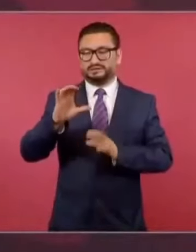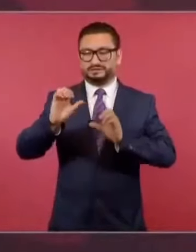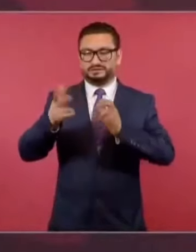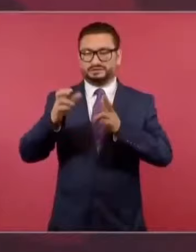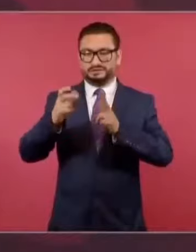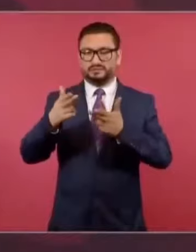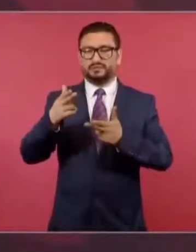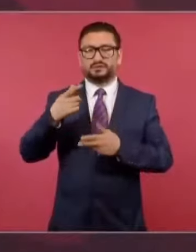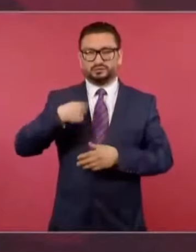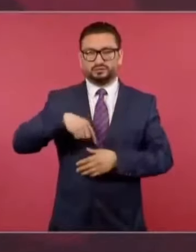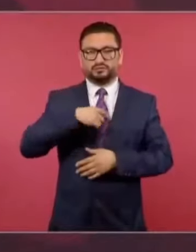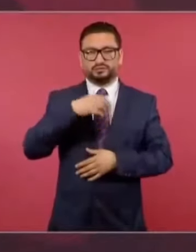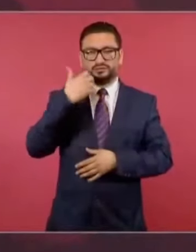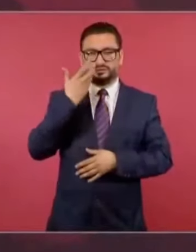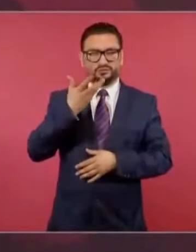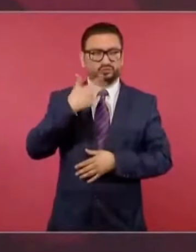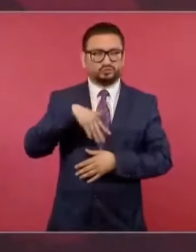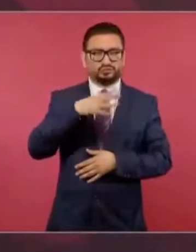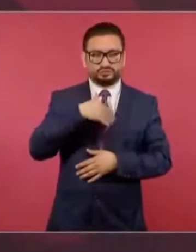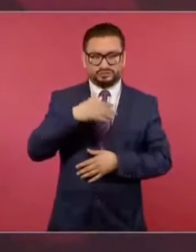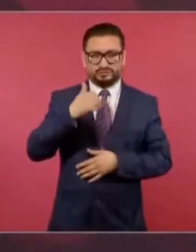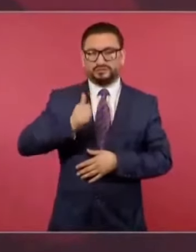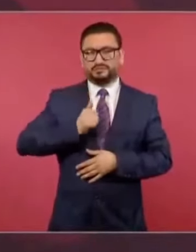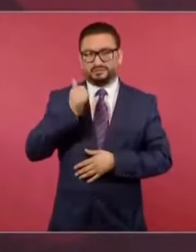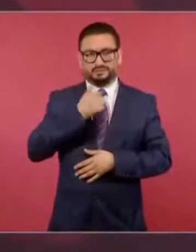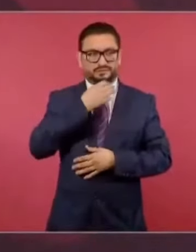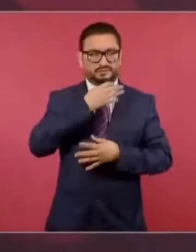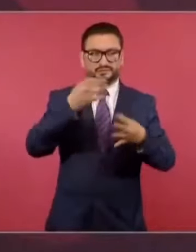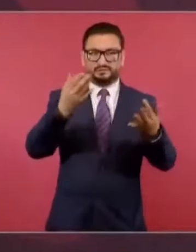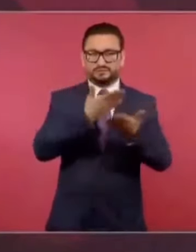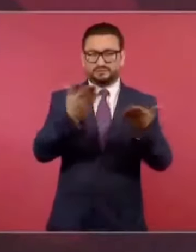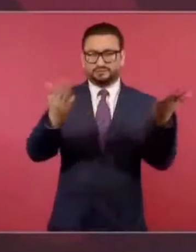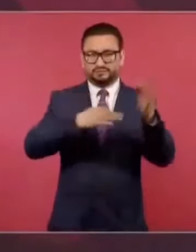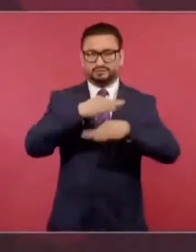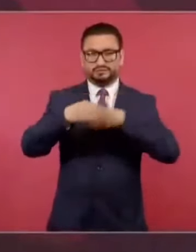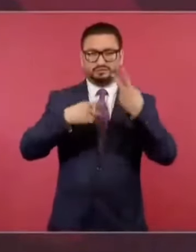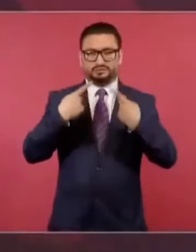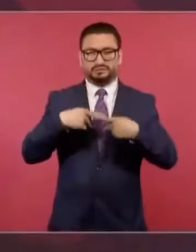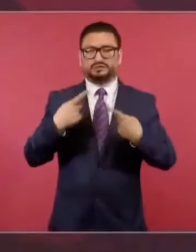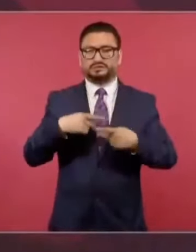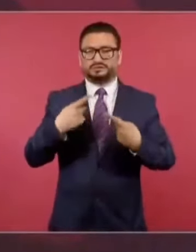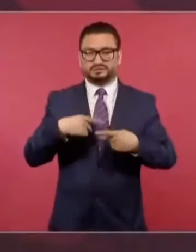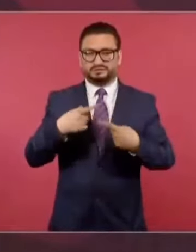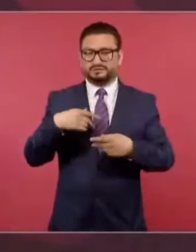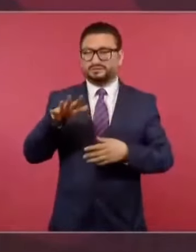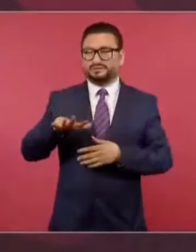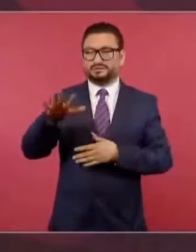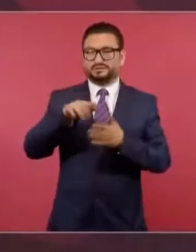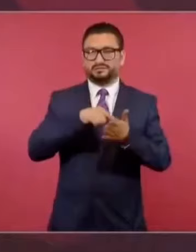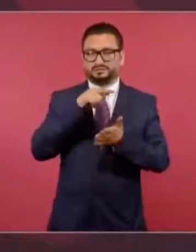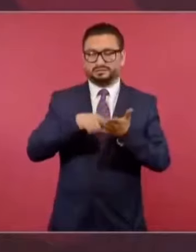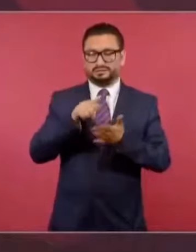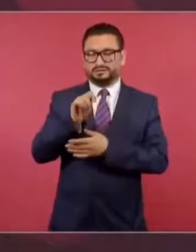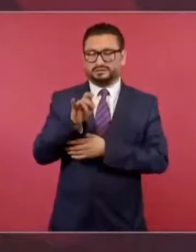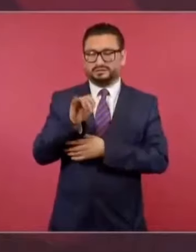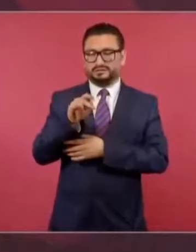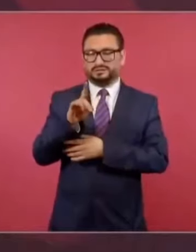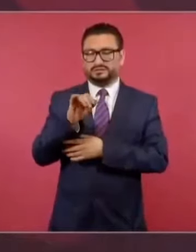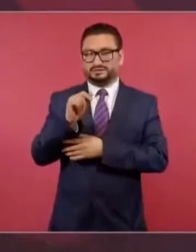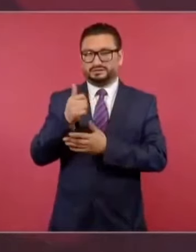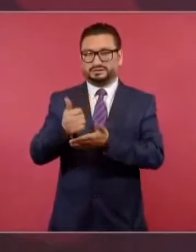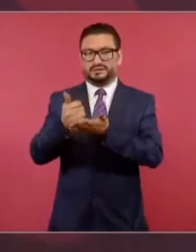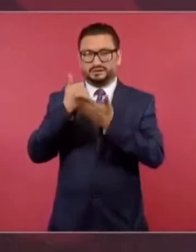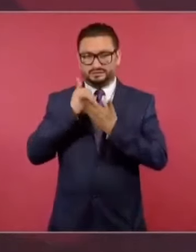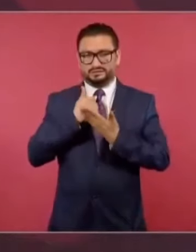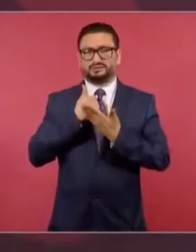la forma aprovecho para decirle a la gente de la Trinidad que nos ayuden